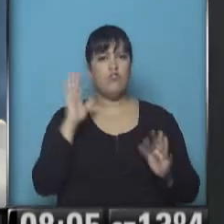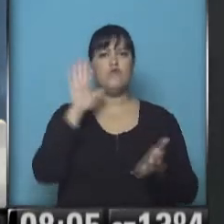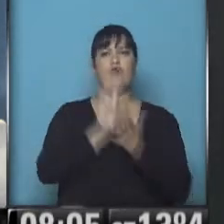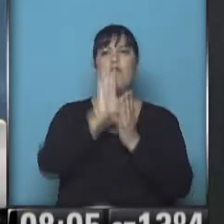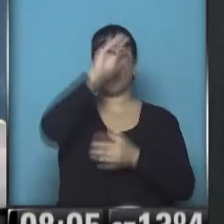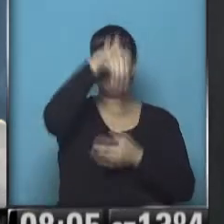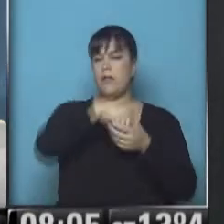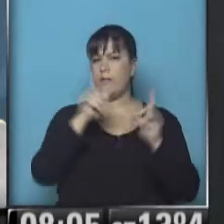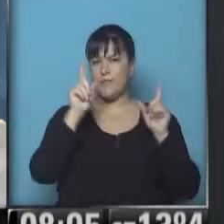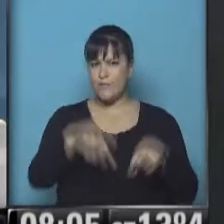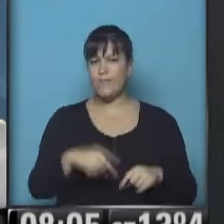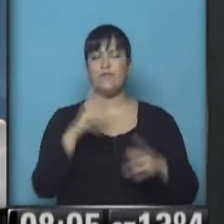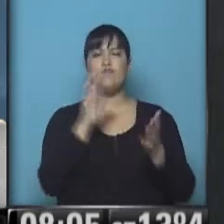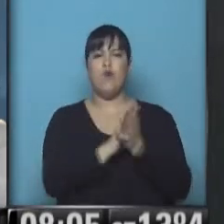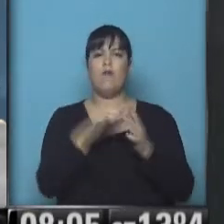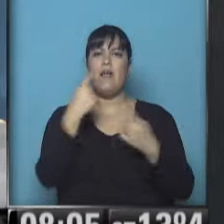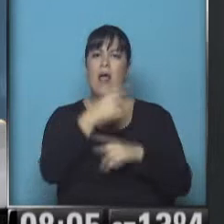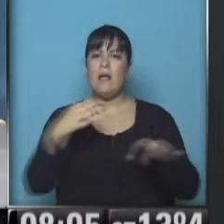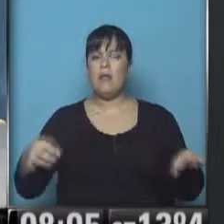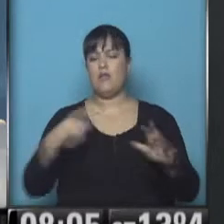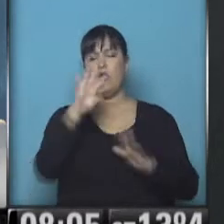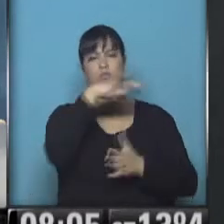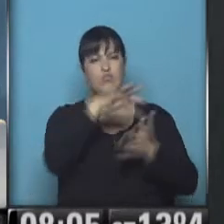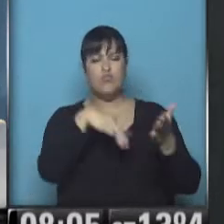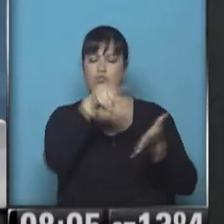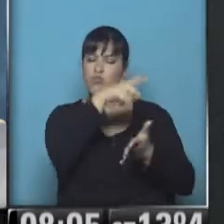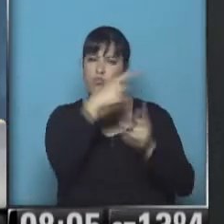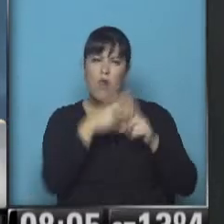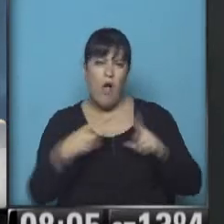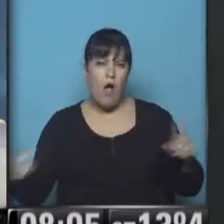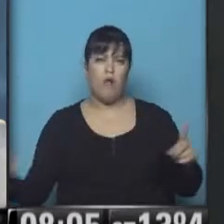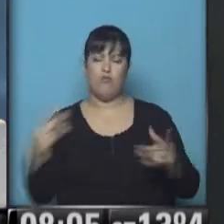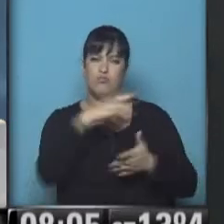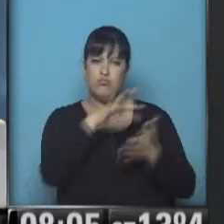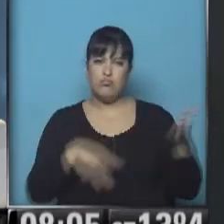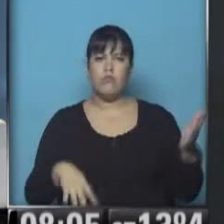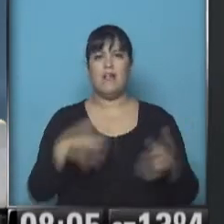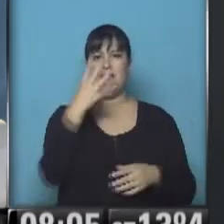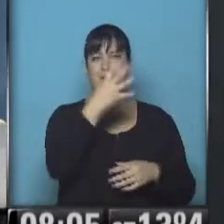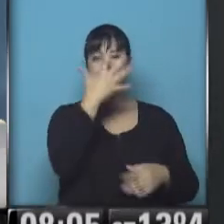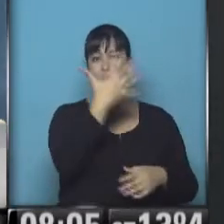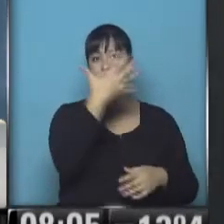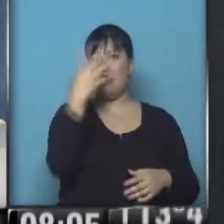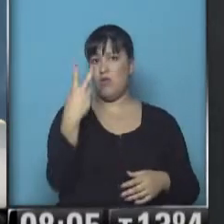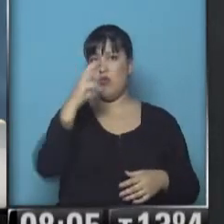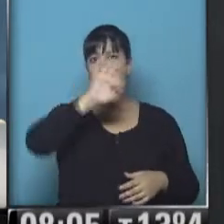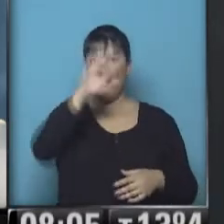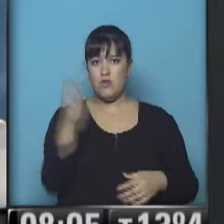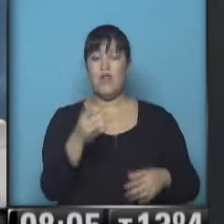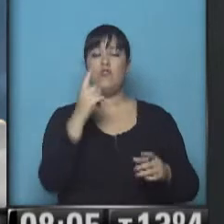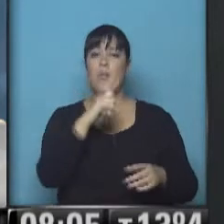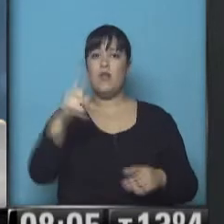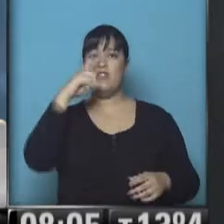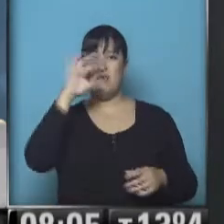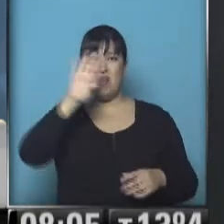en virtud de la característica, su extensión, por el parte del 52% de la población, más del